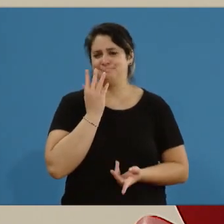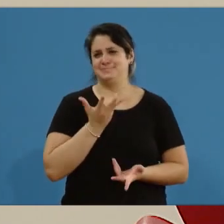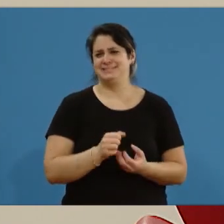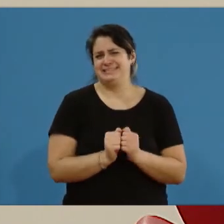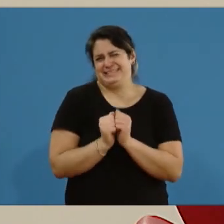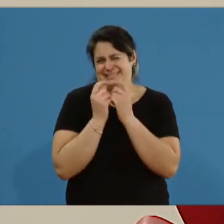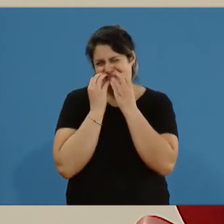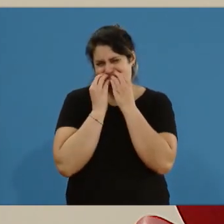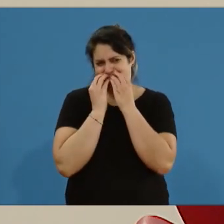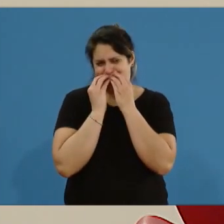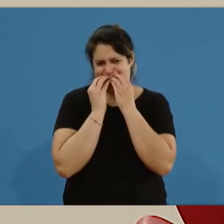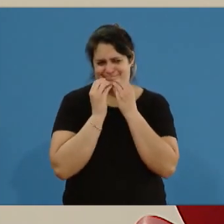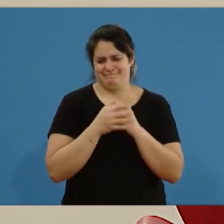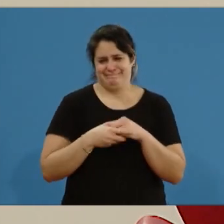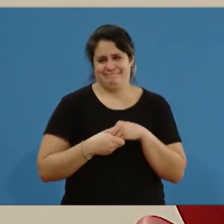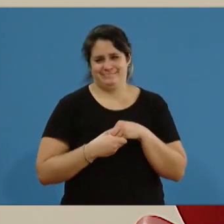¡Ay!